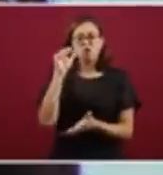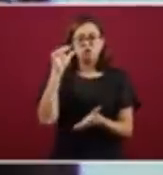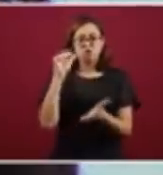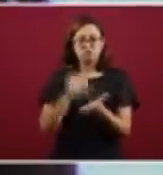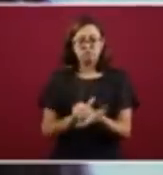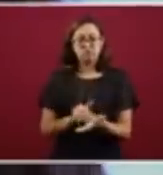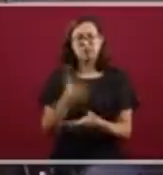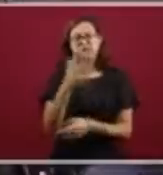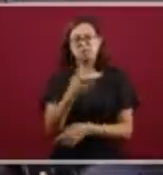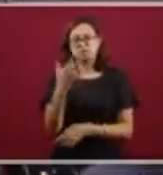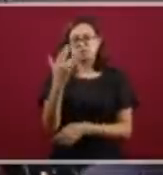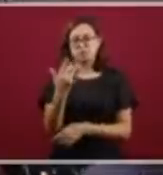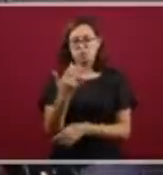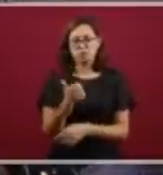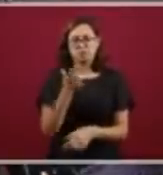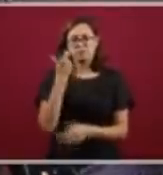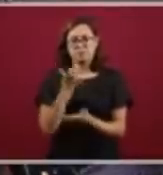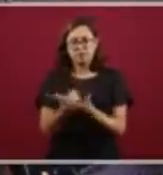manera bimensual.